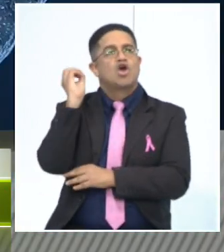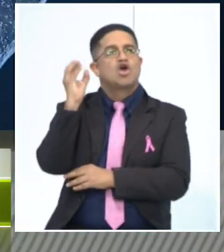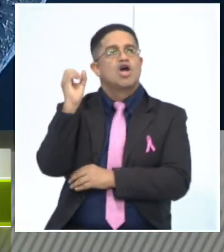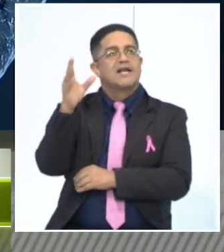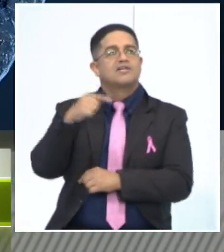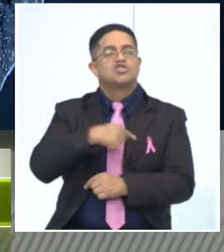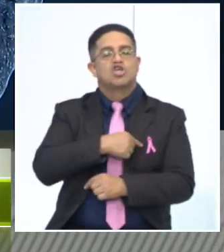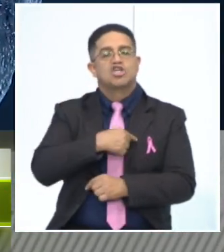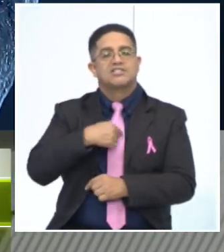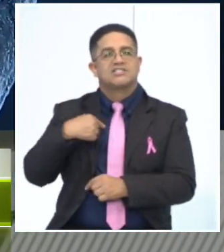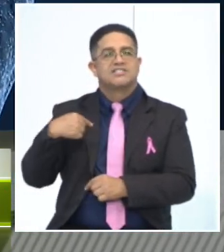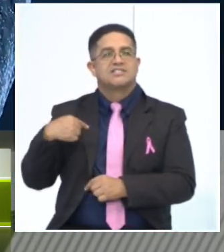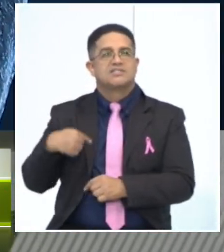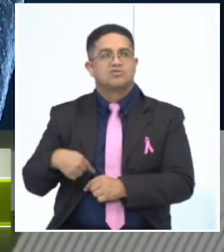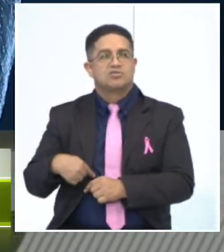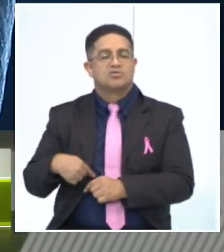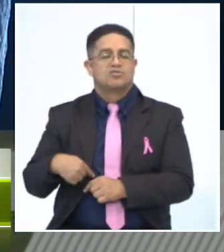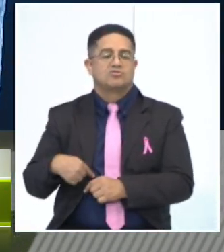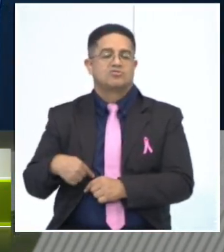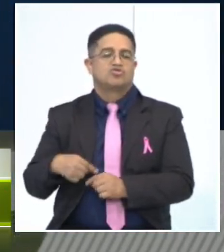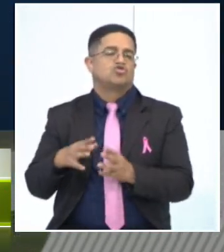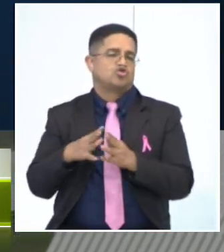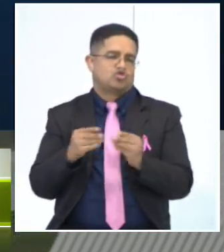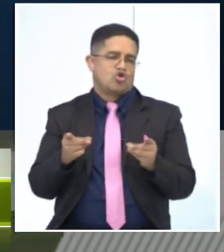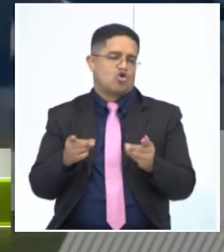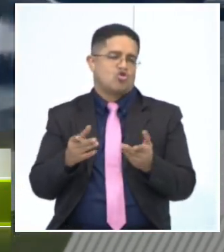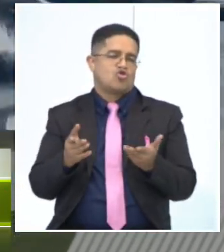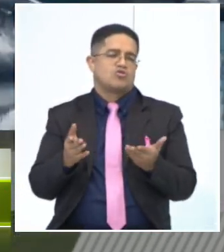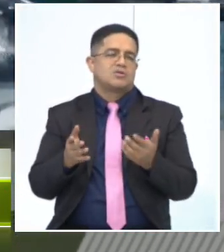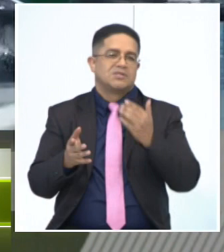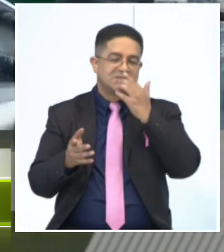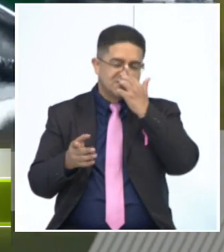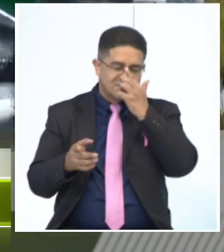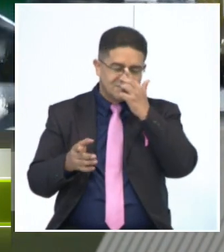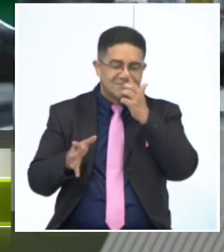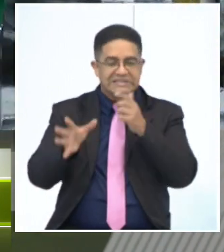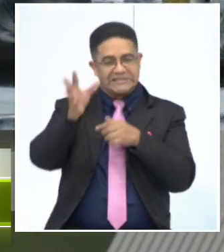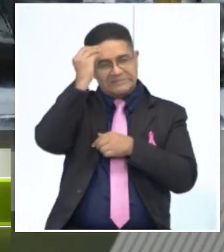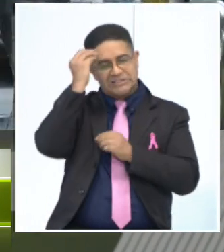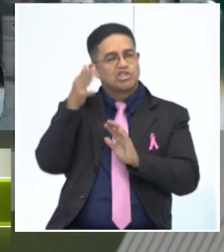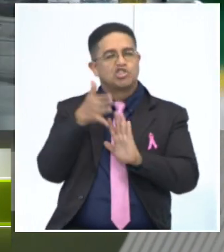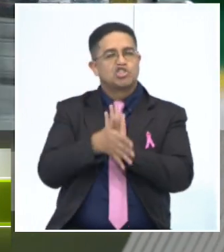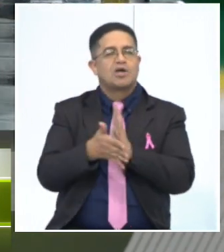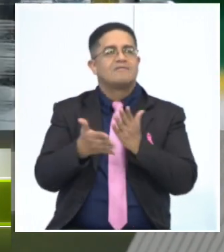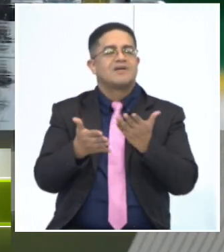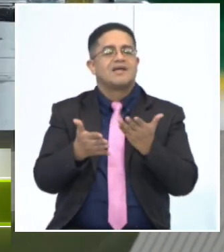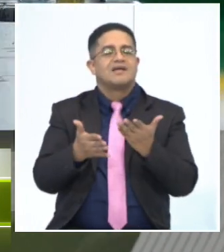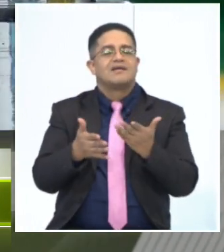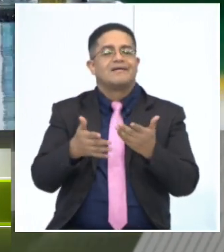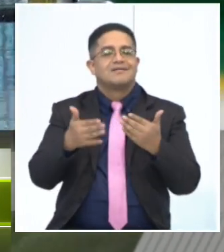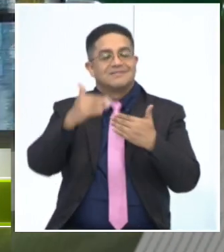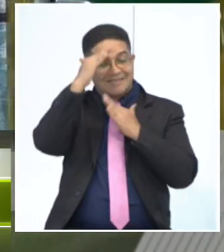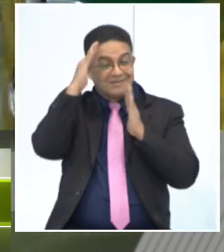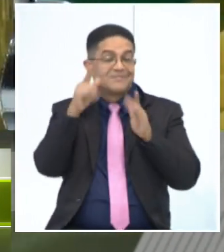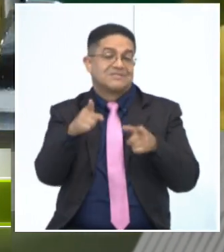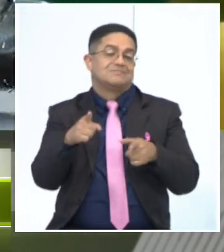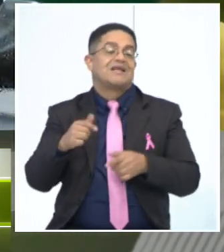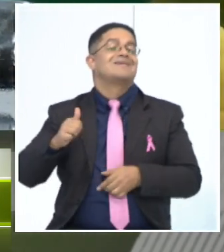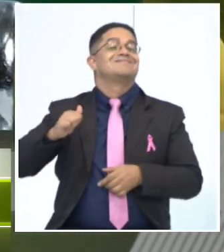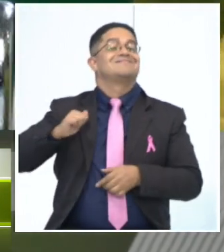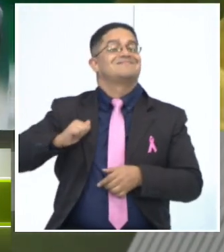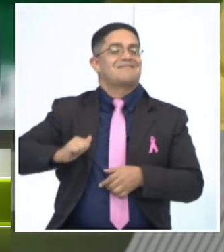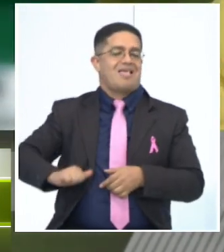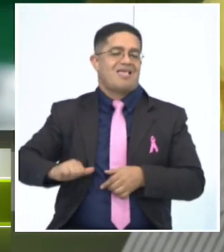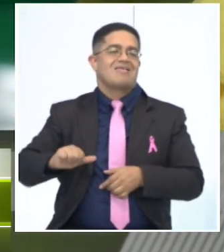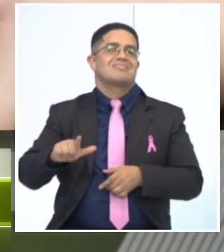como una de la Biblia para todos los que tenemos la Escuela Europea en el tratamiento del cáncer de mama hace poco, y todavía la cirugía sigue siendo el gold